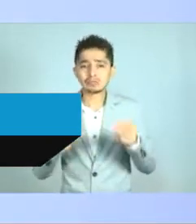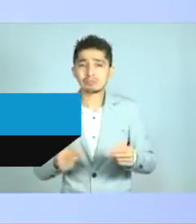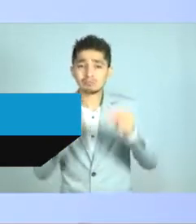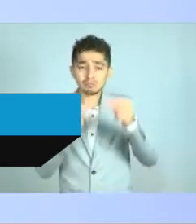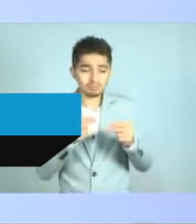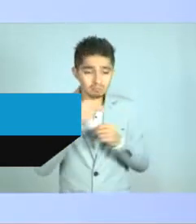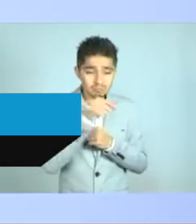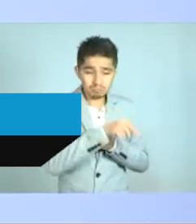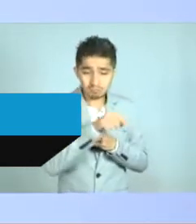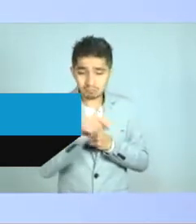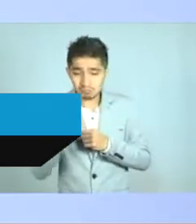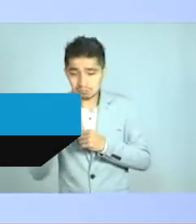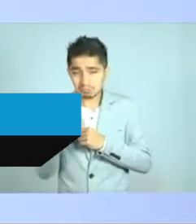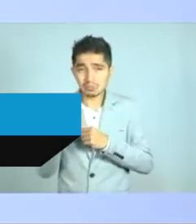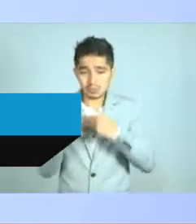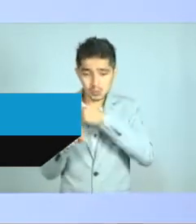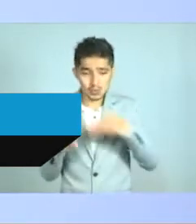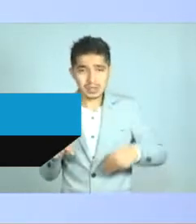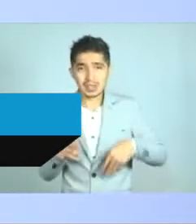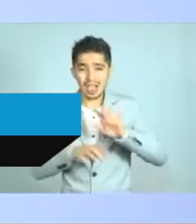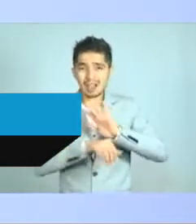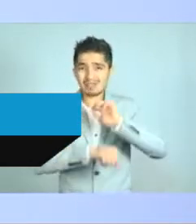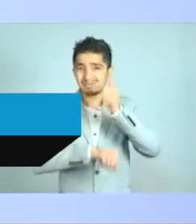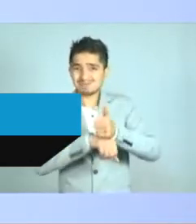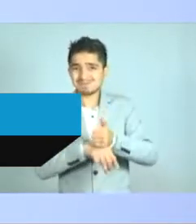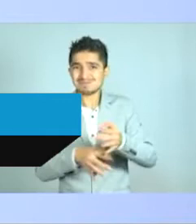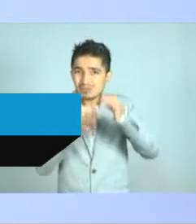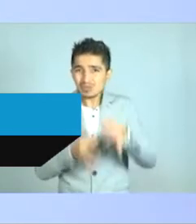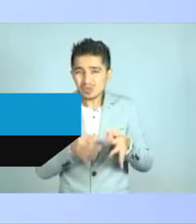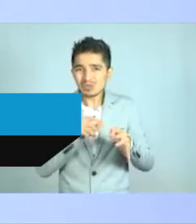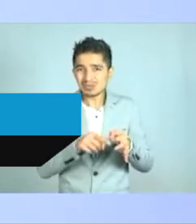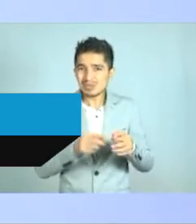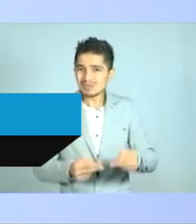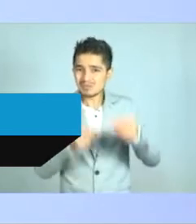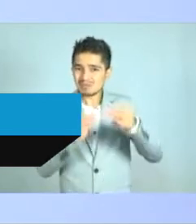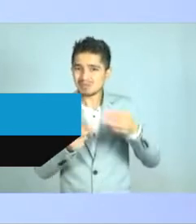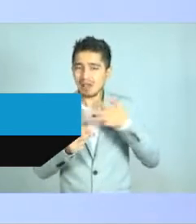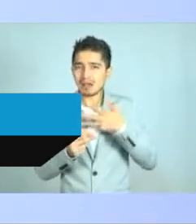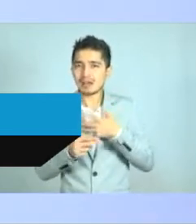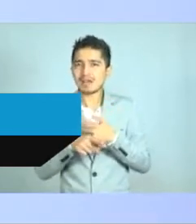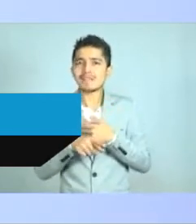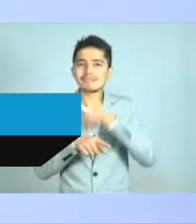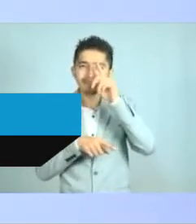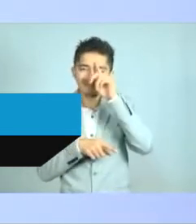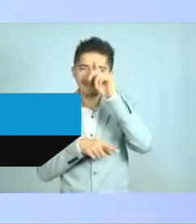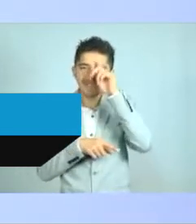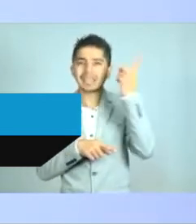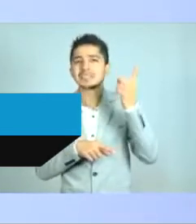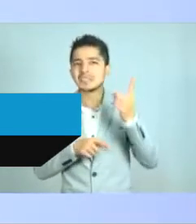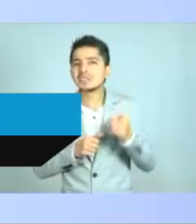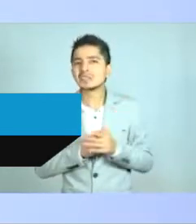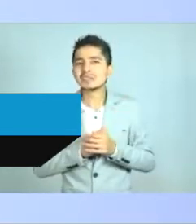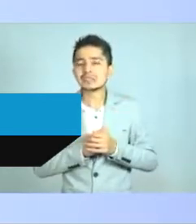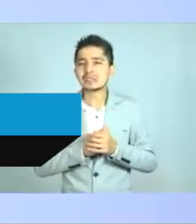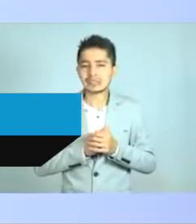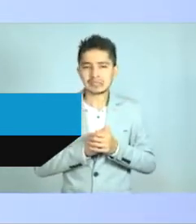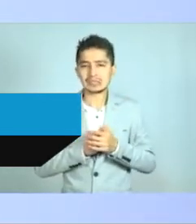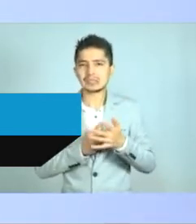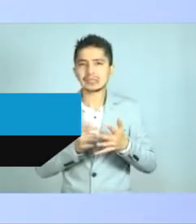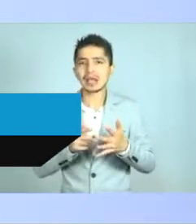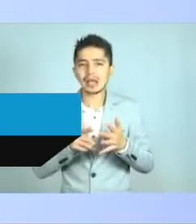como sucede ordinariamente, preferentemente hay que comprar en línea